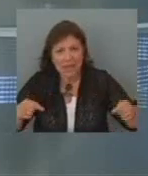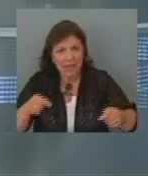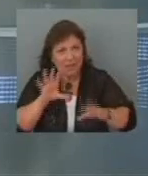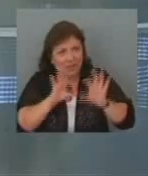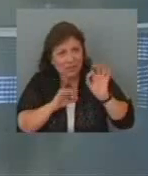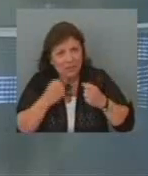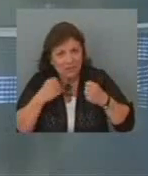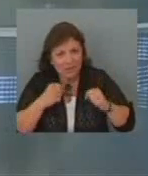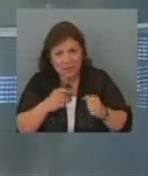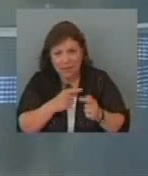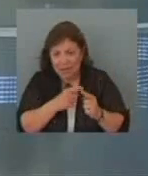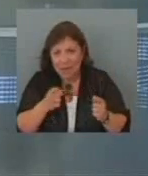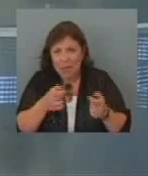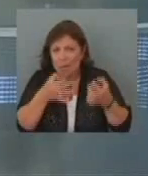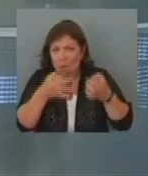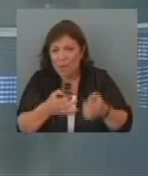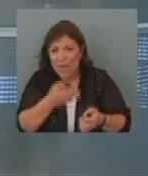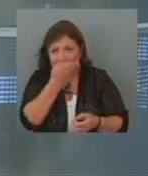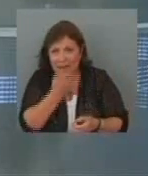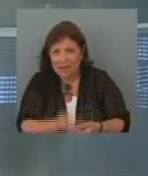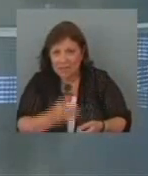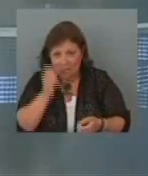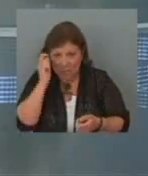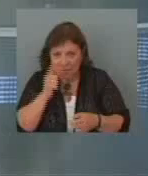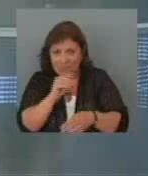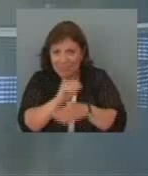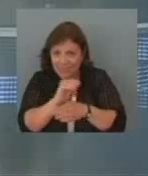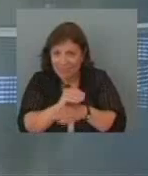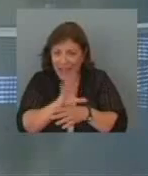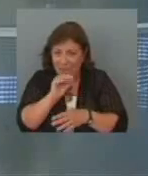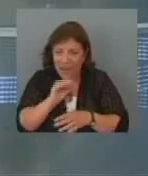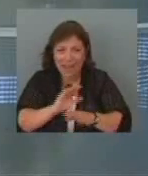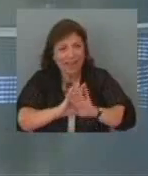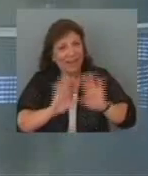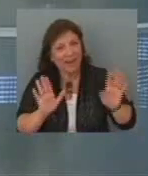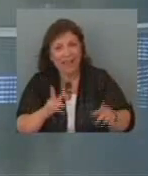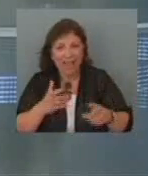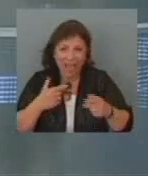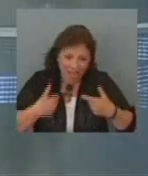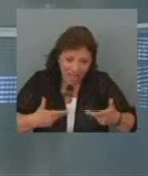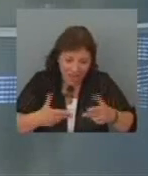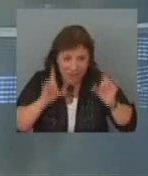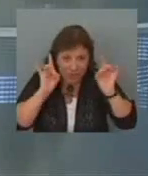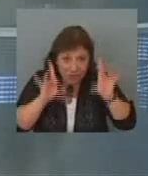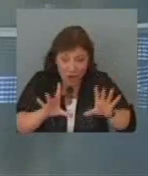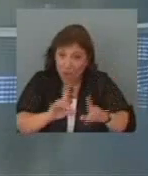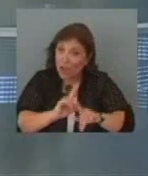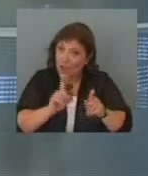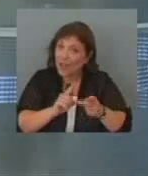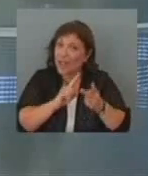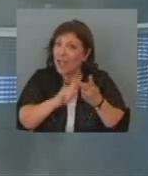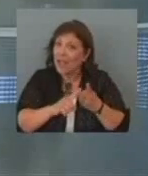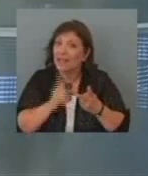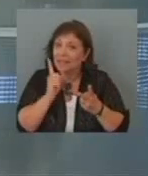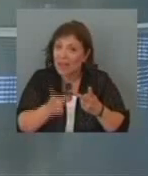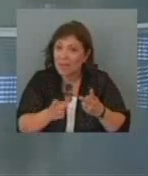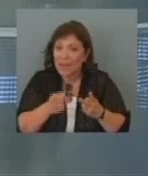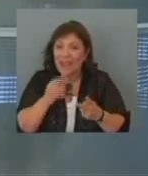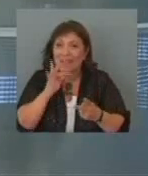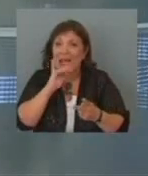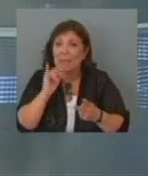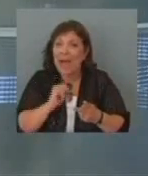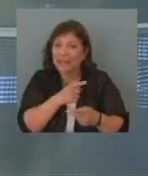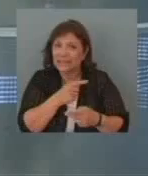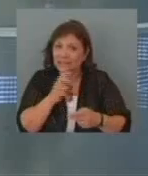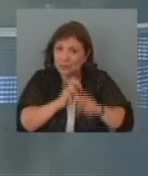que habla muy bien del perfil del futbolista, más allá de romperla adentro de la cancha, el perfil que ha buscado el maestro Oscar Washington